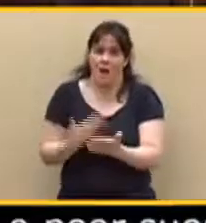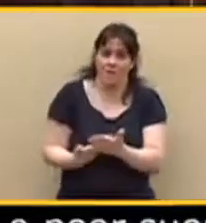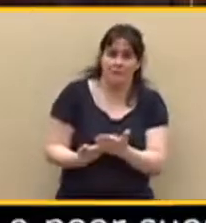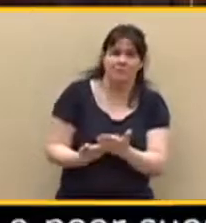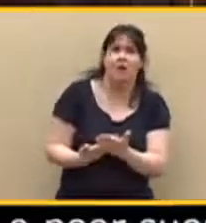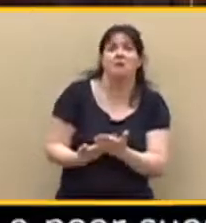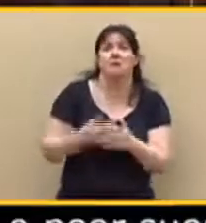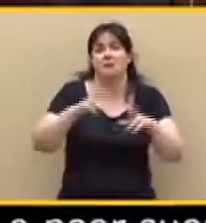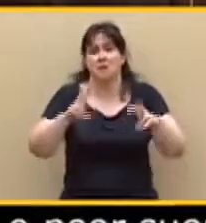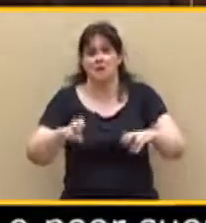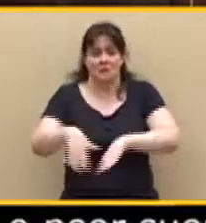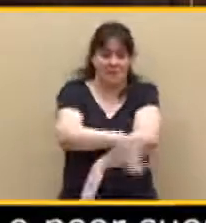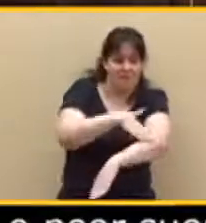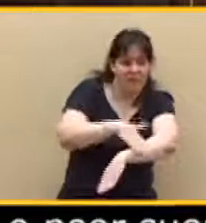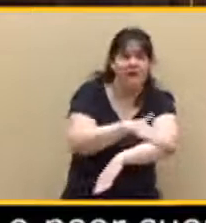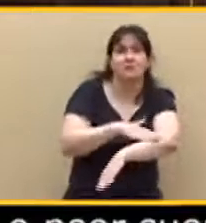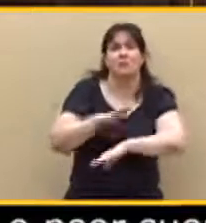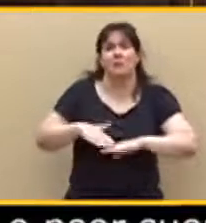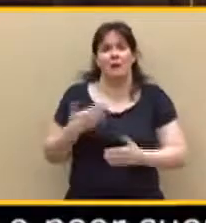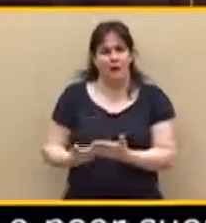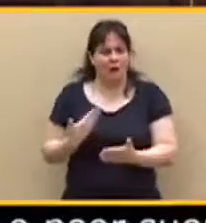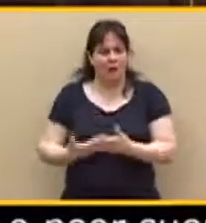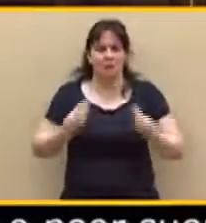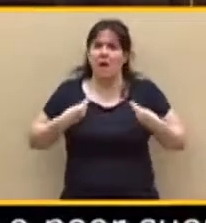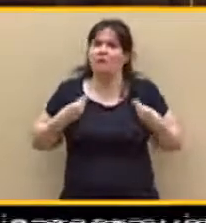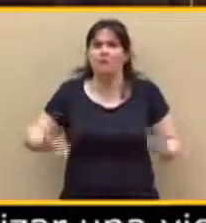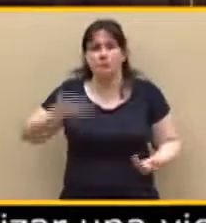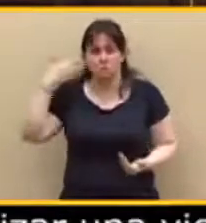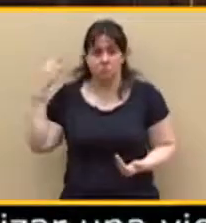materiales básicas para garantizar una vida digna.